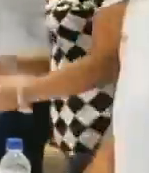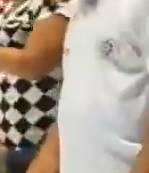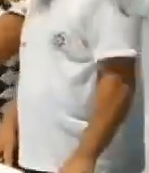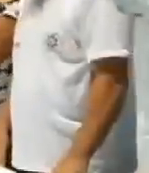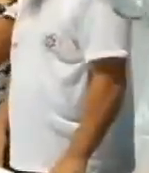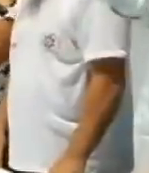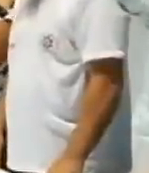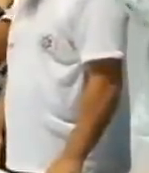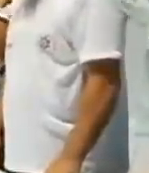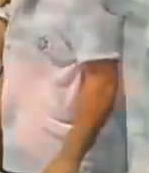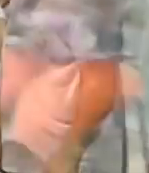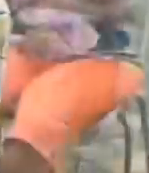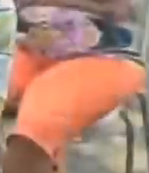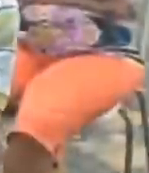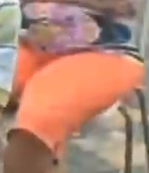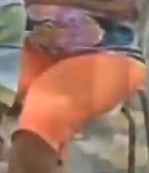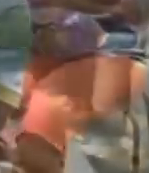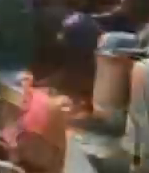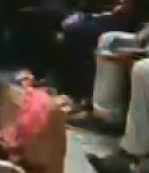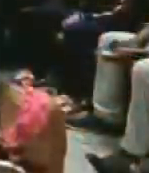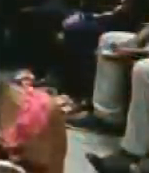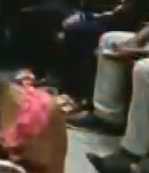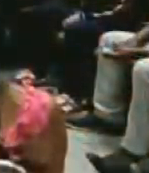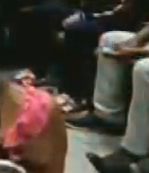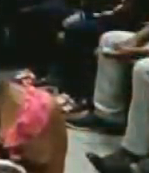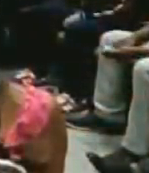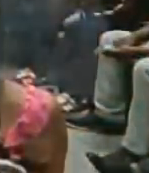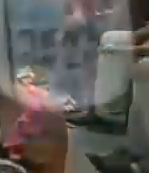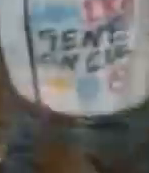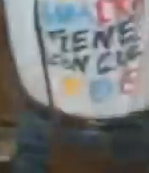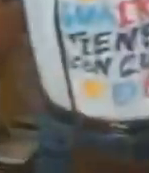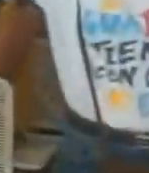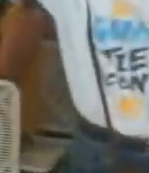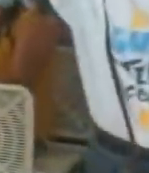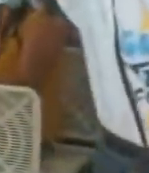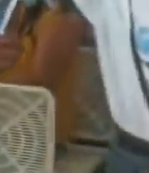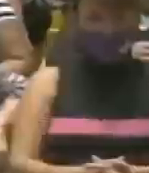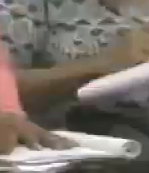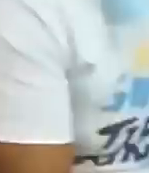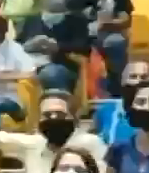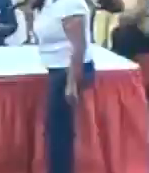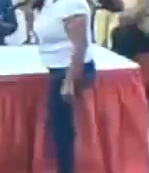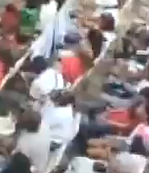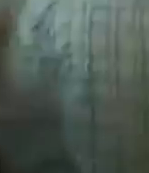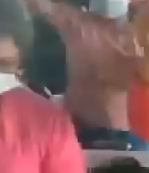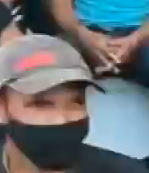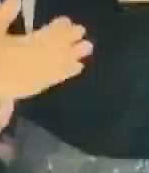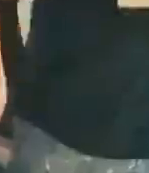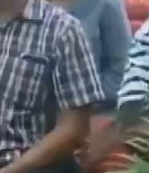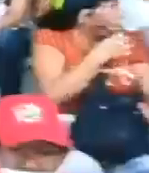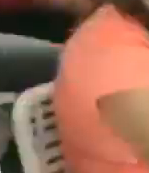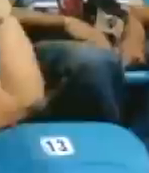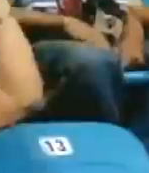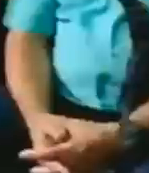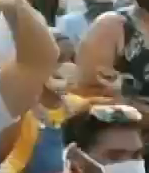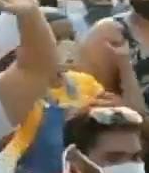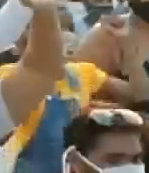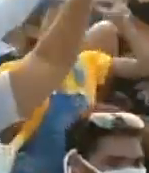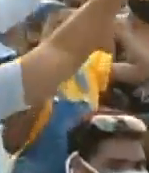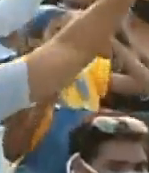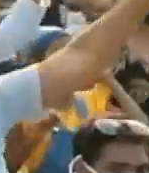fortaleza y carácter patriota se han plasmado en las más de 500 asambleas de trabajo realizadas en los 5 ejes